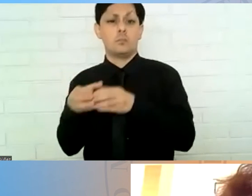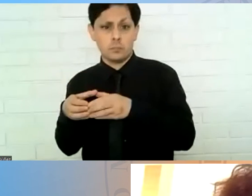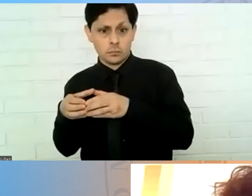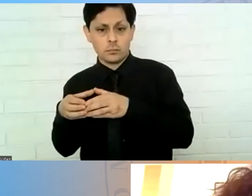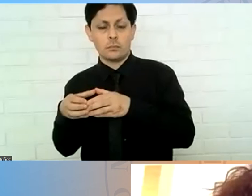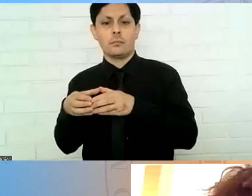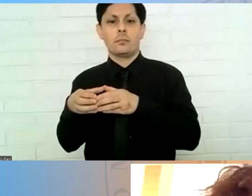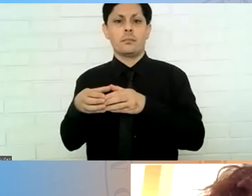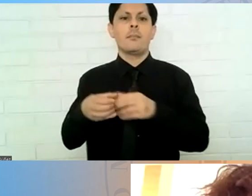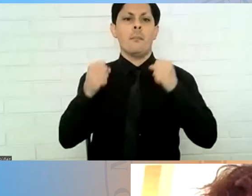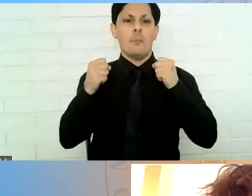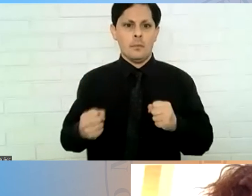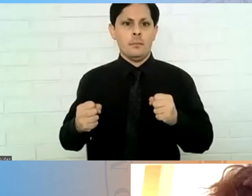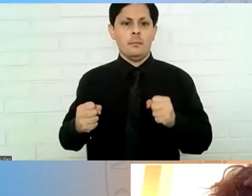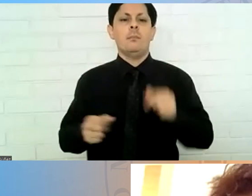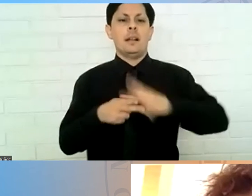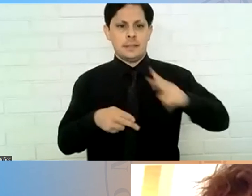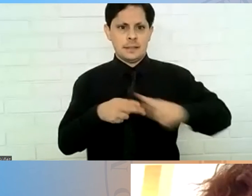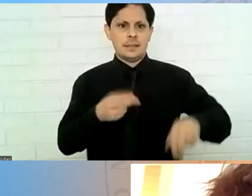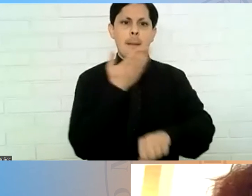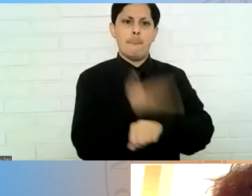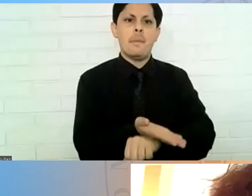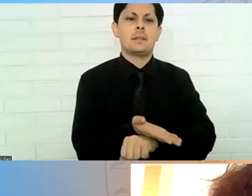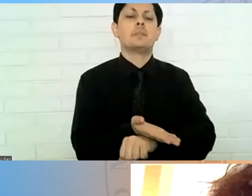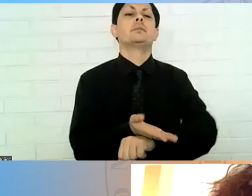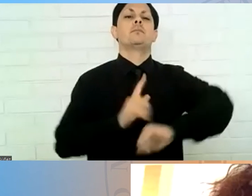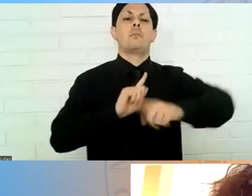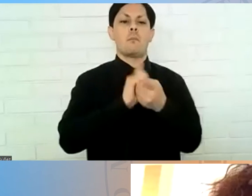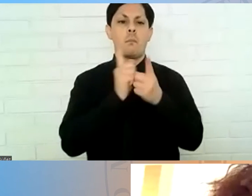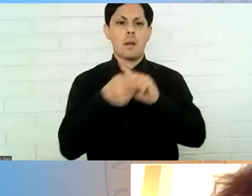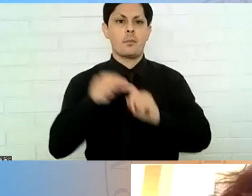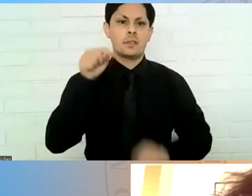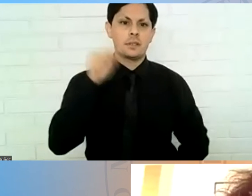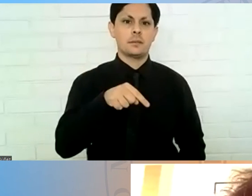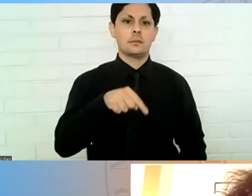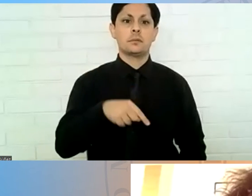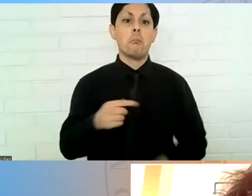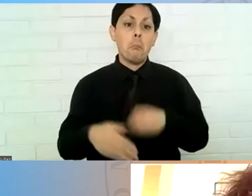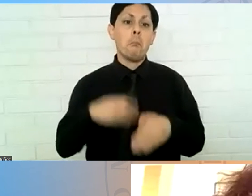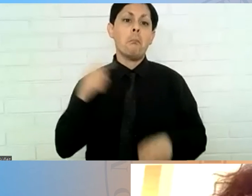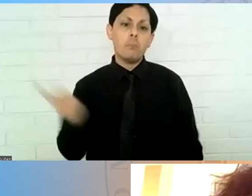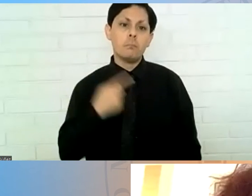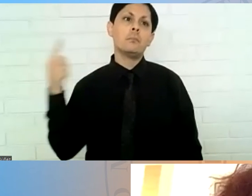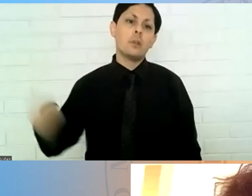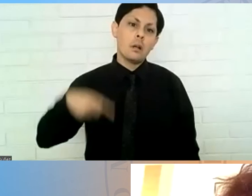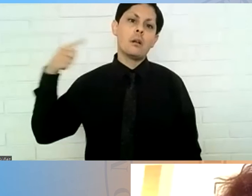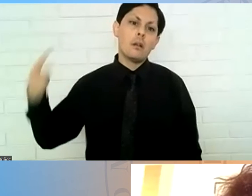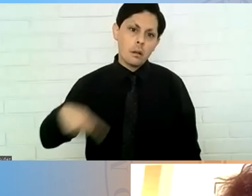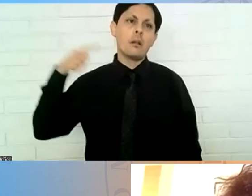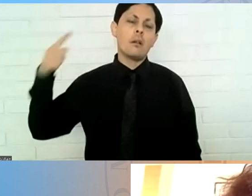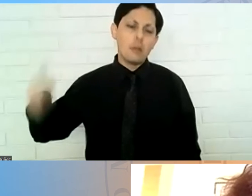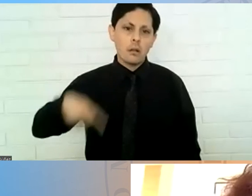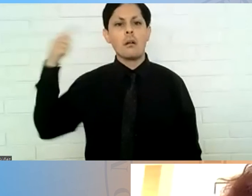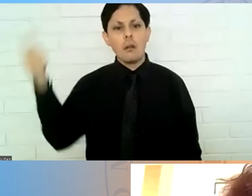por lo tanto podemos hacer esas demandas también y esos cambios que hoy día se requieren, porque si no vamos a seguir dando vueltas en lo mismo. Y qué